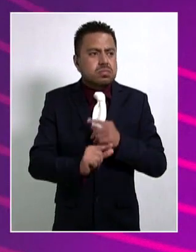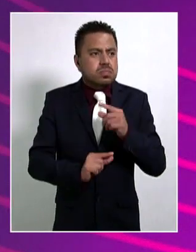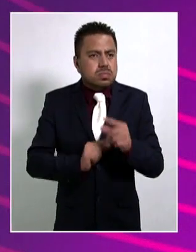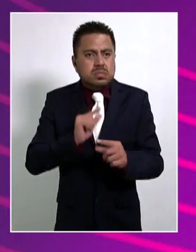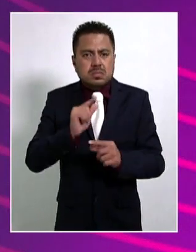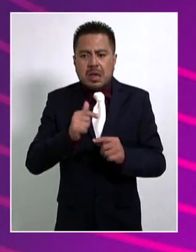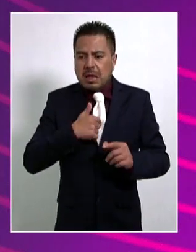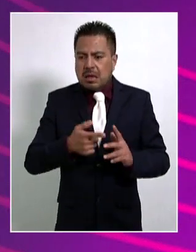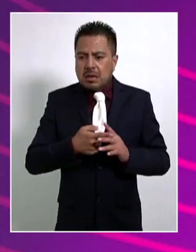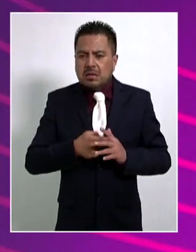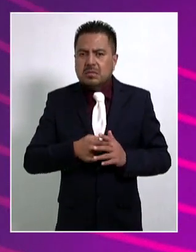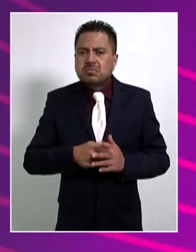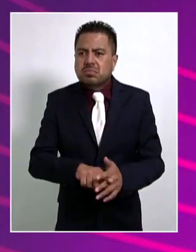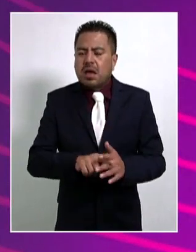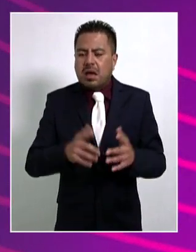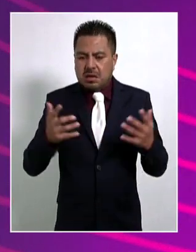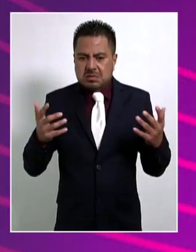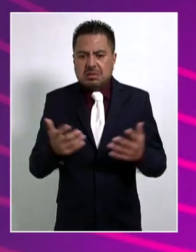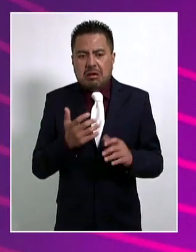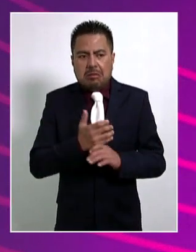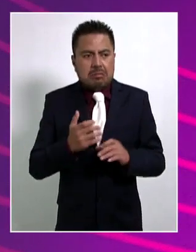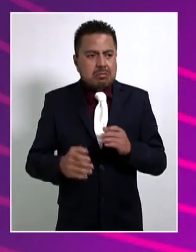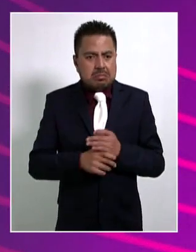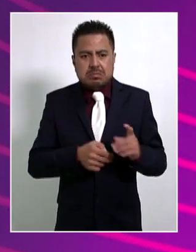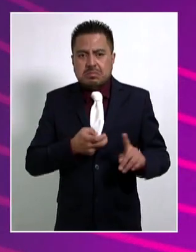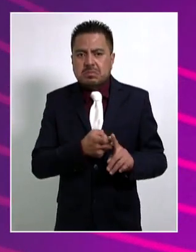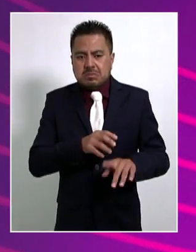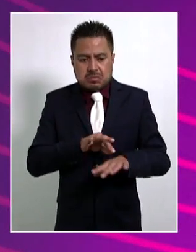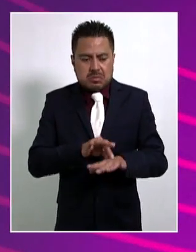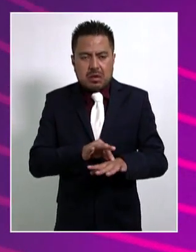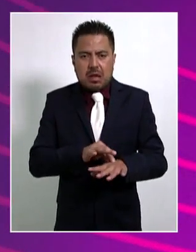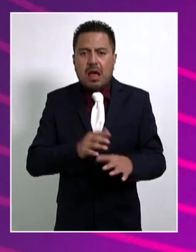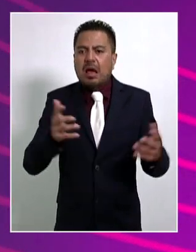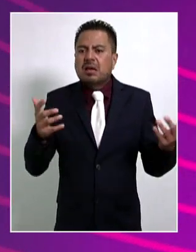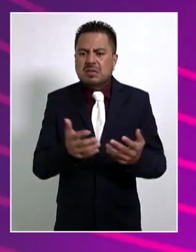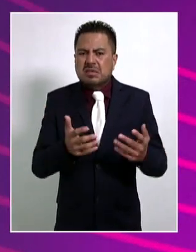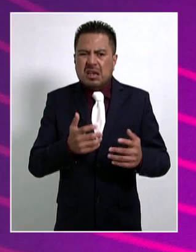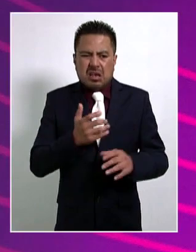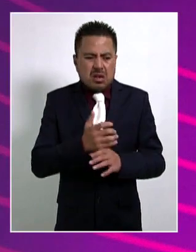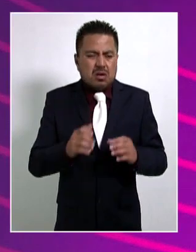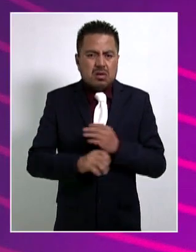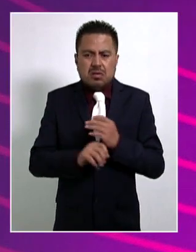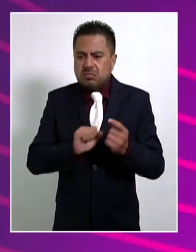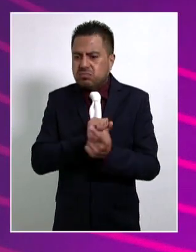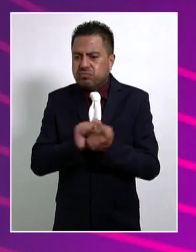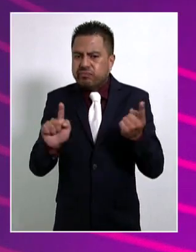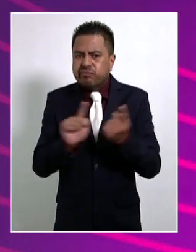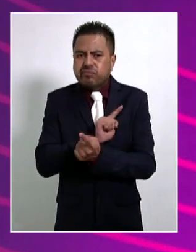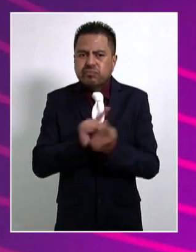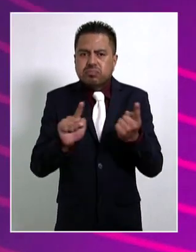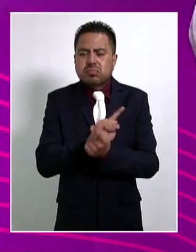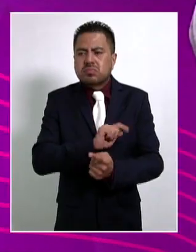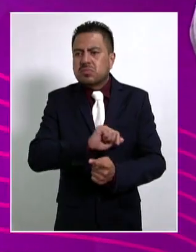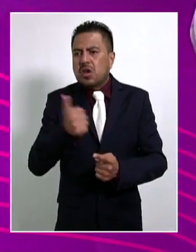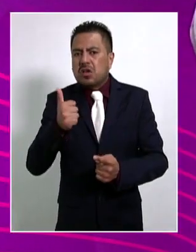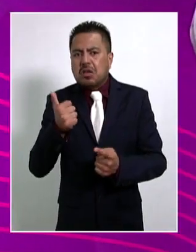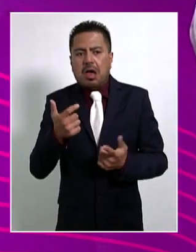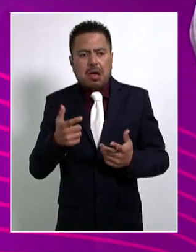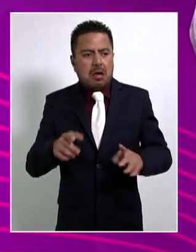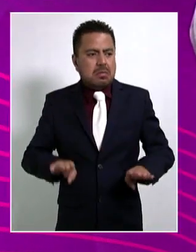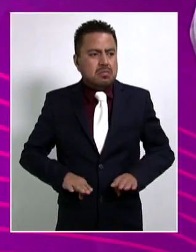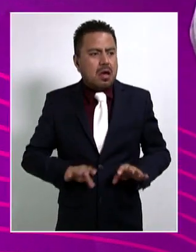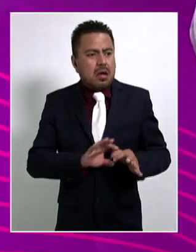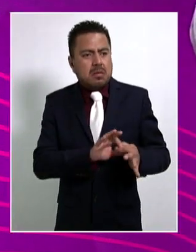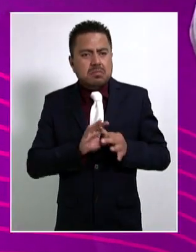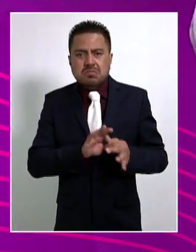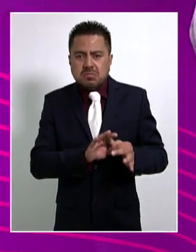poco empecé a hacer incidencia. Al empezar a hacer incidencia y al toparme con otros pares, me